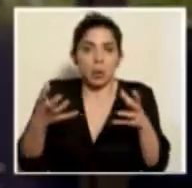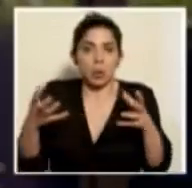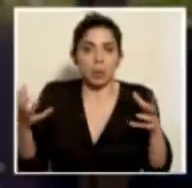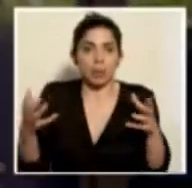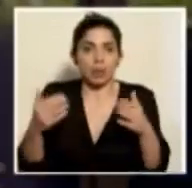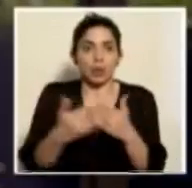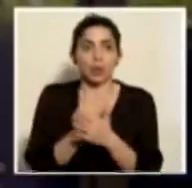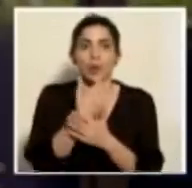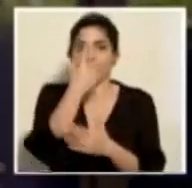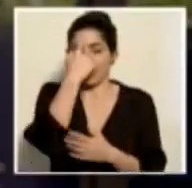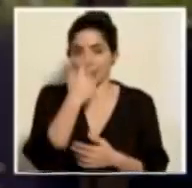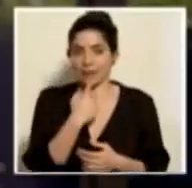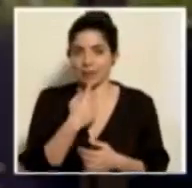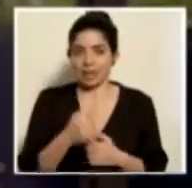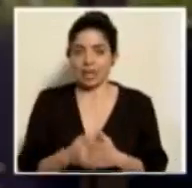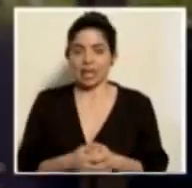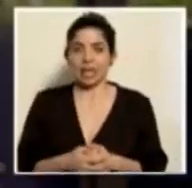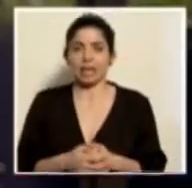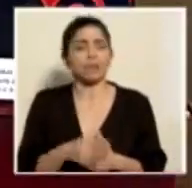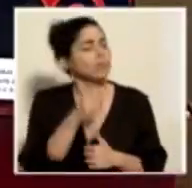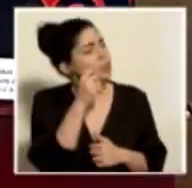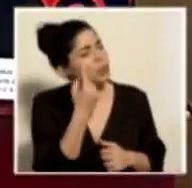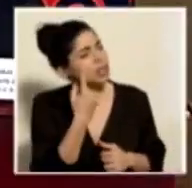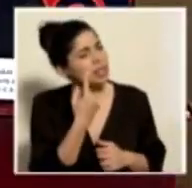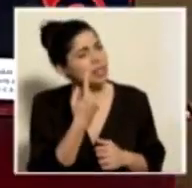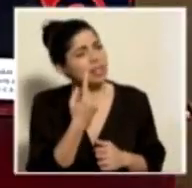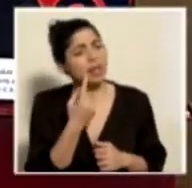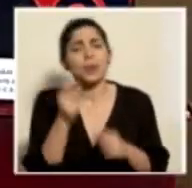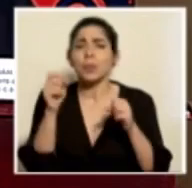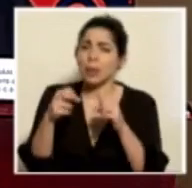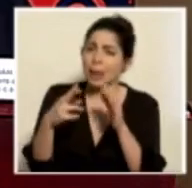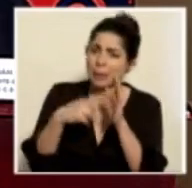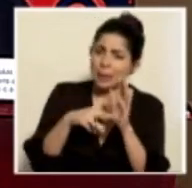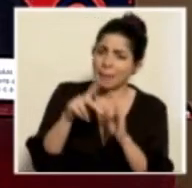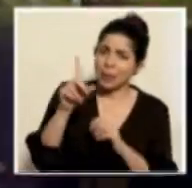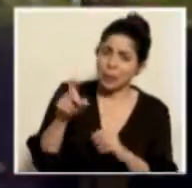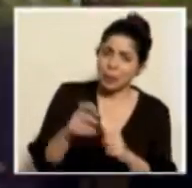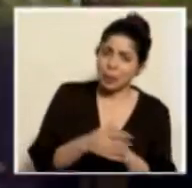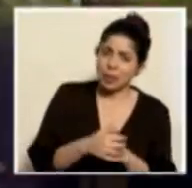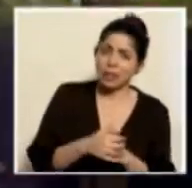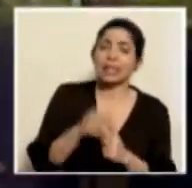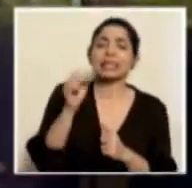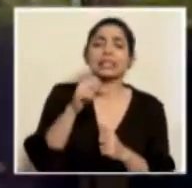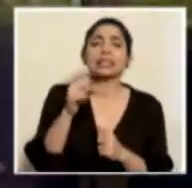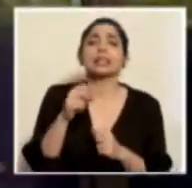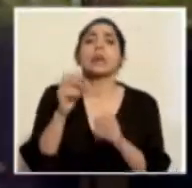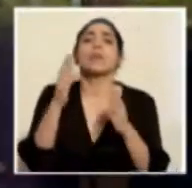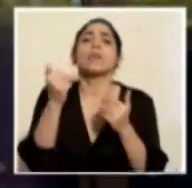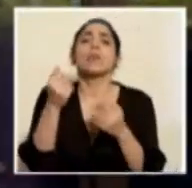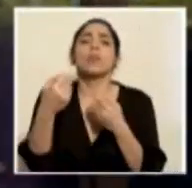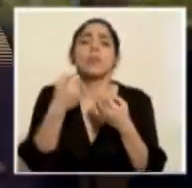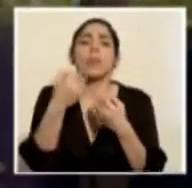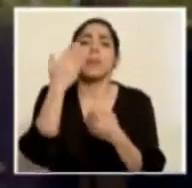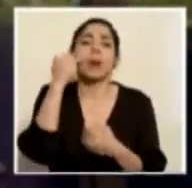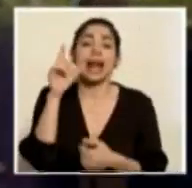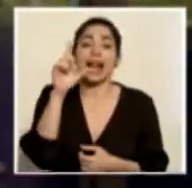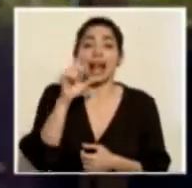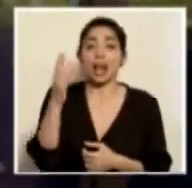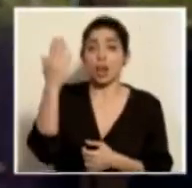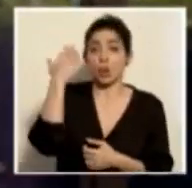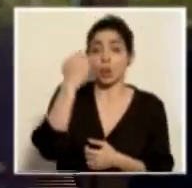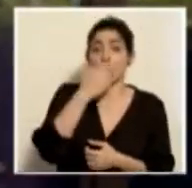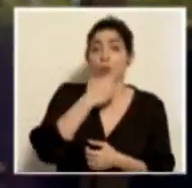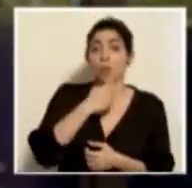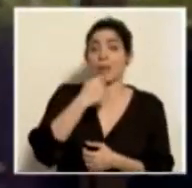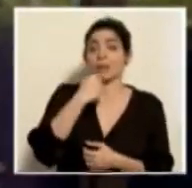el nuevo perfil. No entendí. ¿Se puede repetir la pregunta? Perdón, Tomás. Sí, claro, si podemos precisar porque el lunes don Román decía que